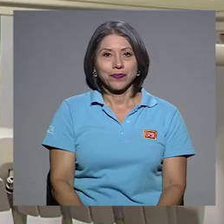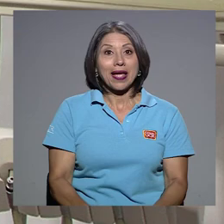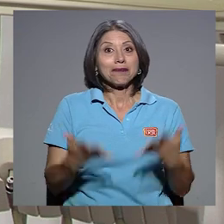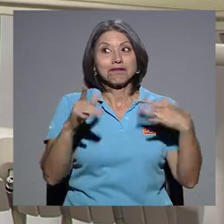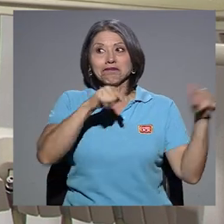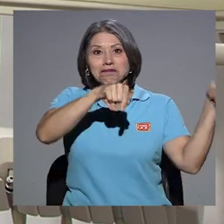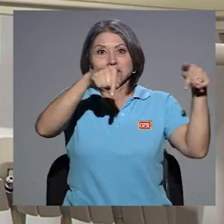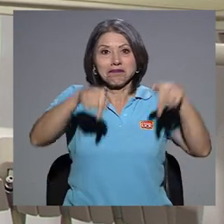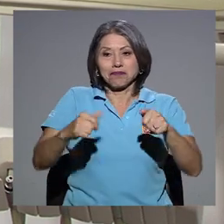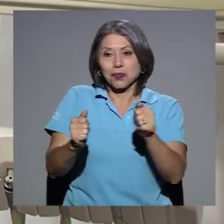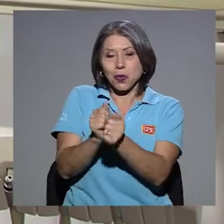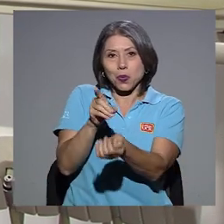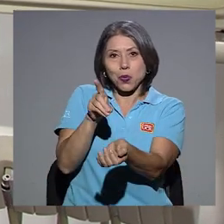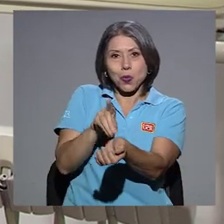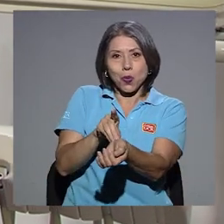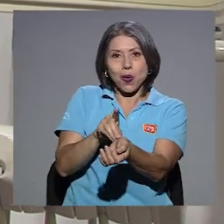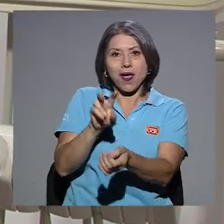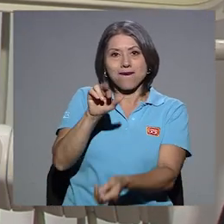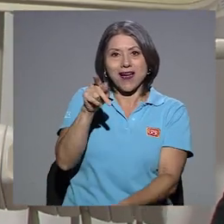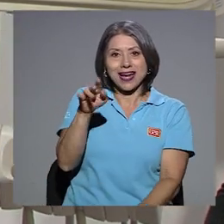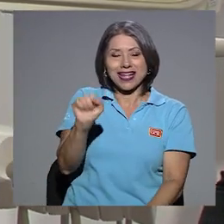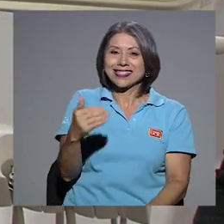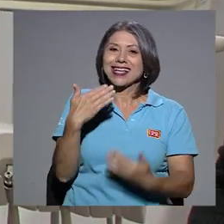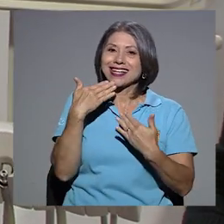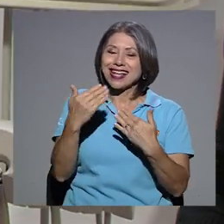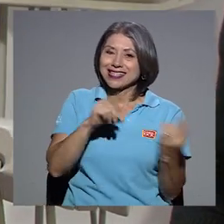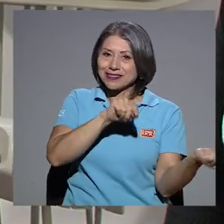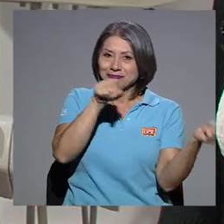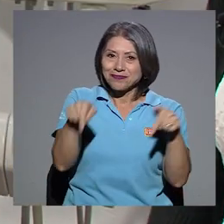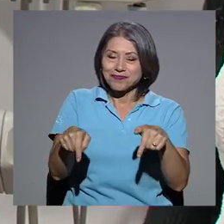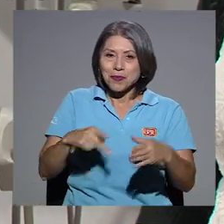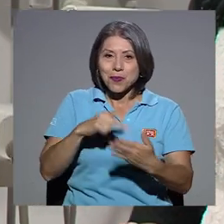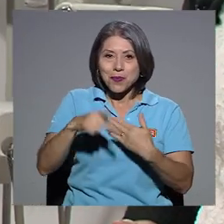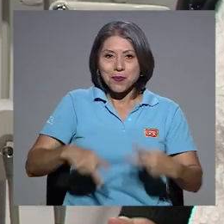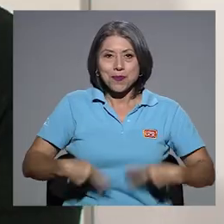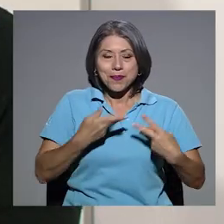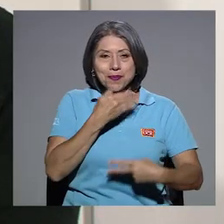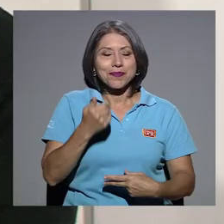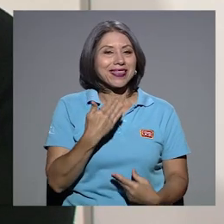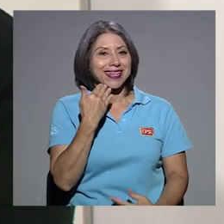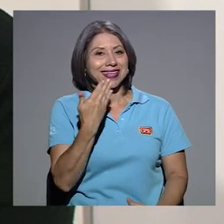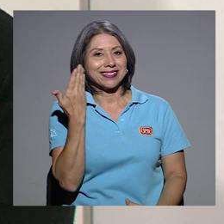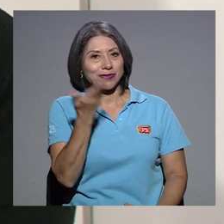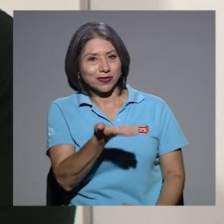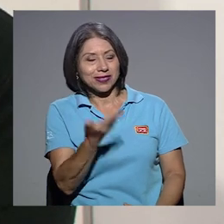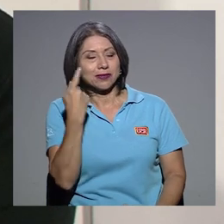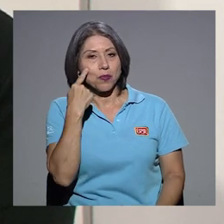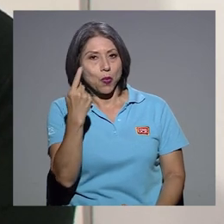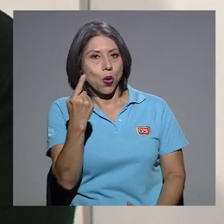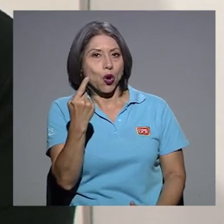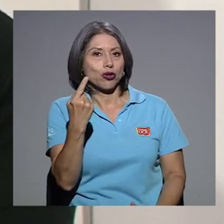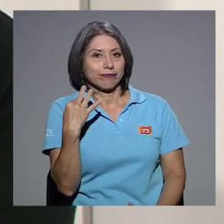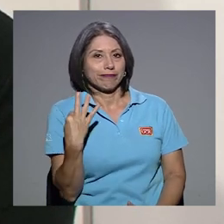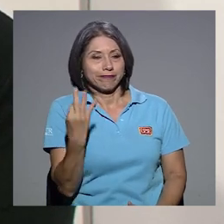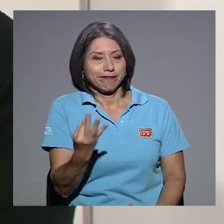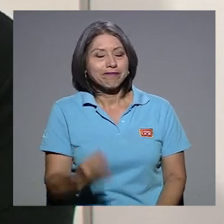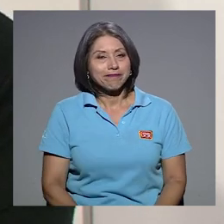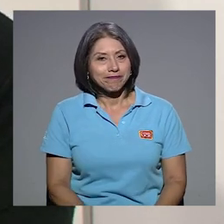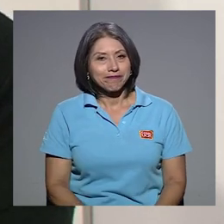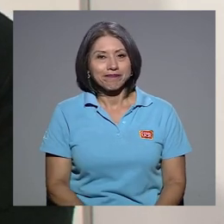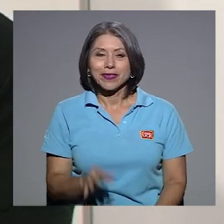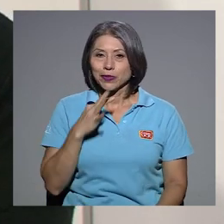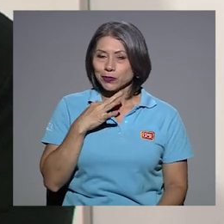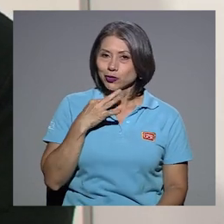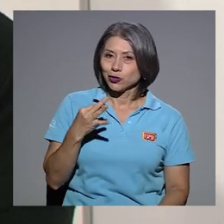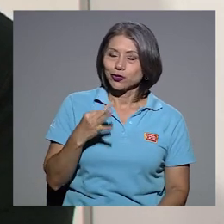Ya estamos acá en compañía de la doctora Vargas. Muchas gracias por estar con nosotros en Vivir Mejor. Muchas gracias a ustedes más bien por la invitación.